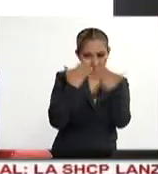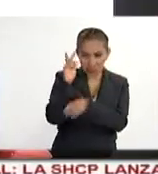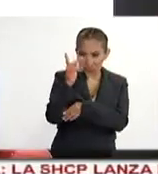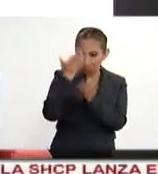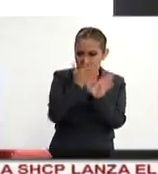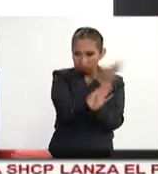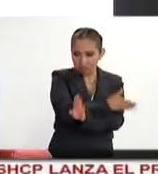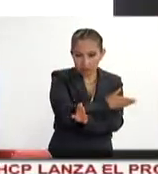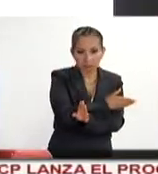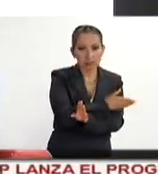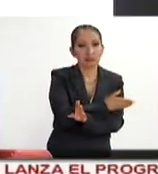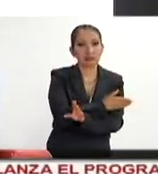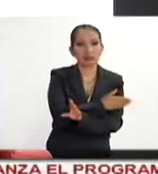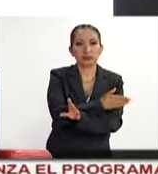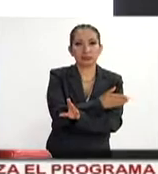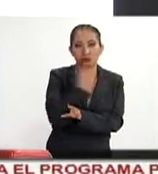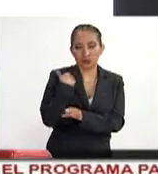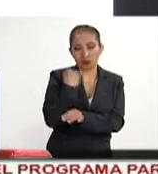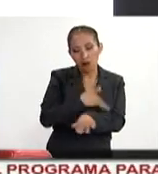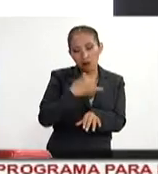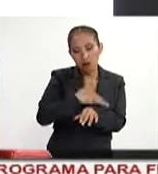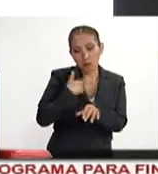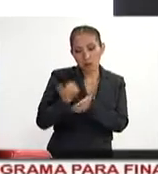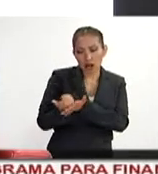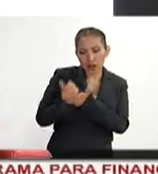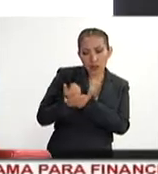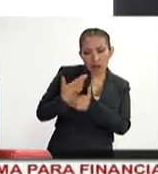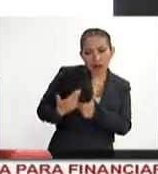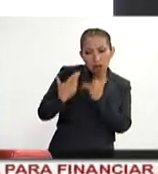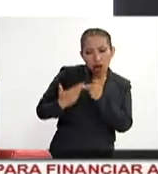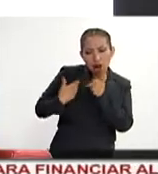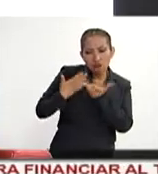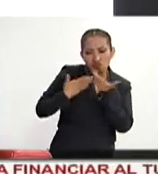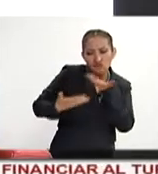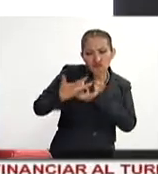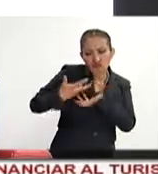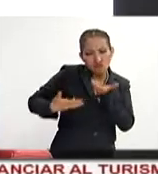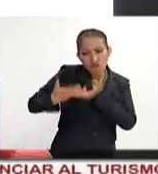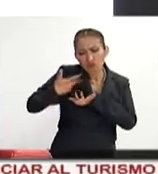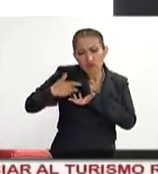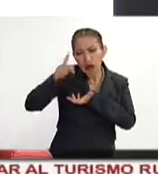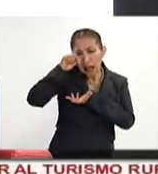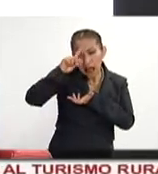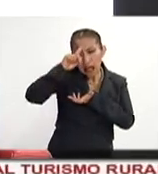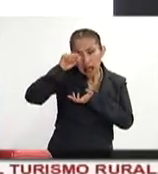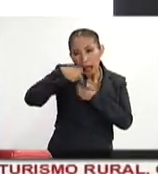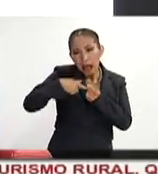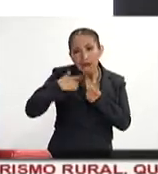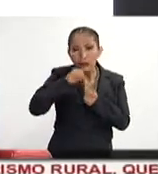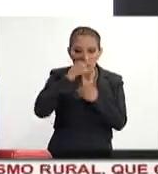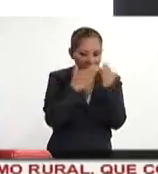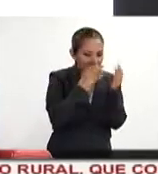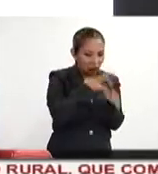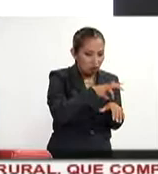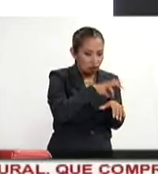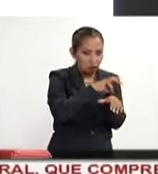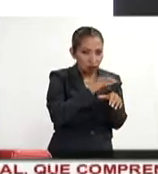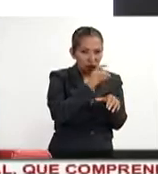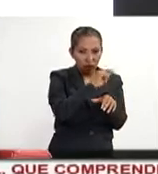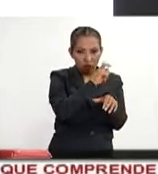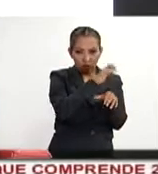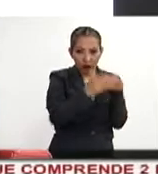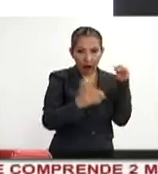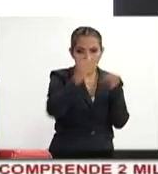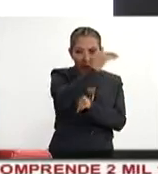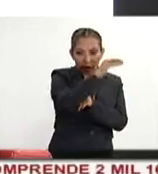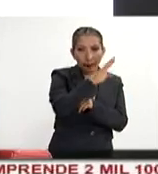Politécnico, pasé un proceso de incubación, preincubación, incubación, posincubación. Continué también mis estudios de doctorado en la Escuela